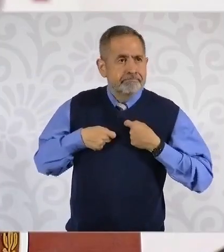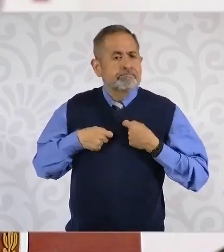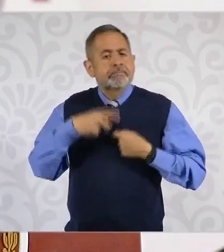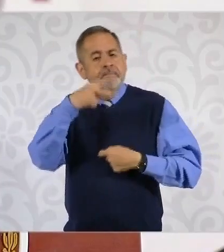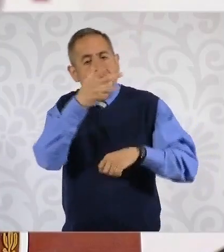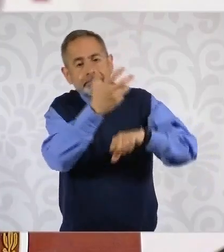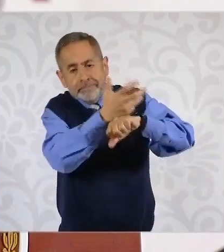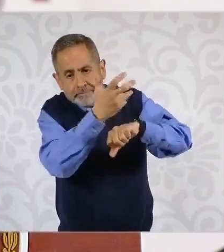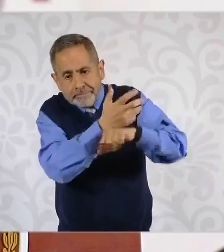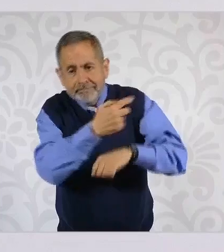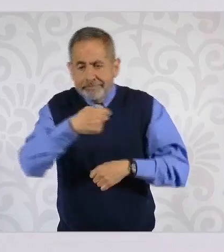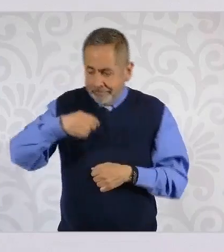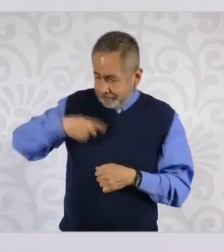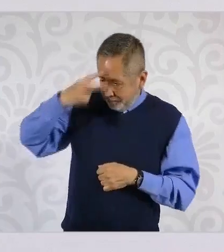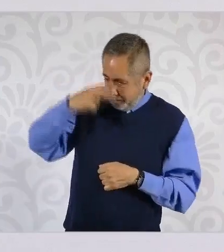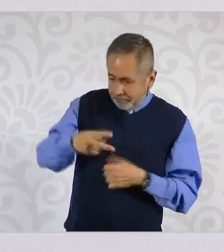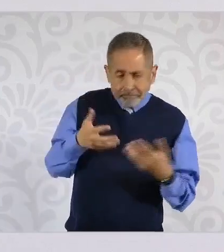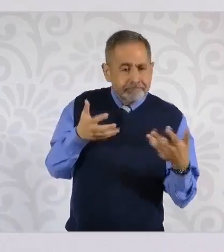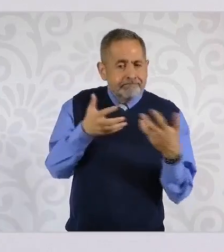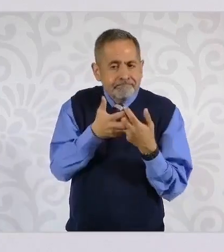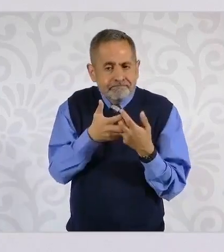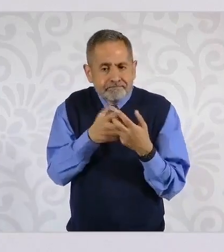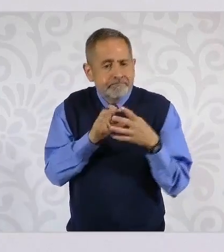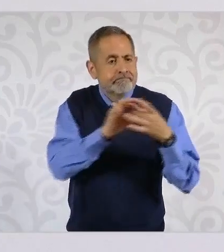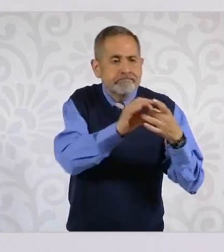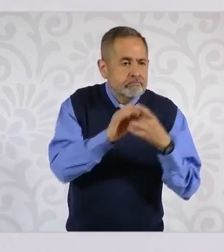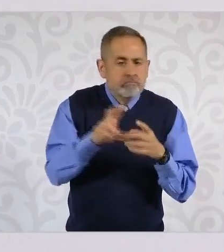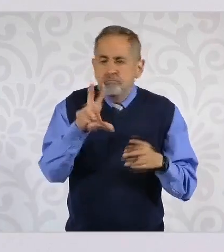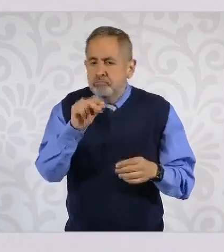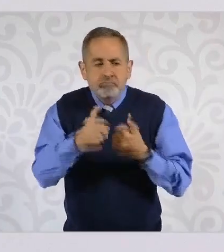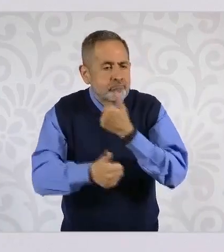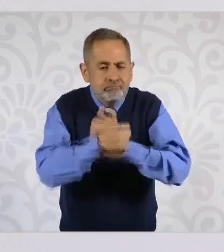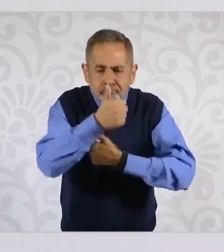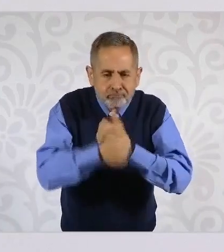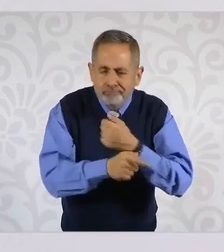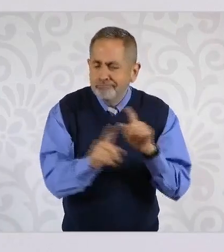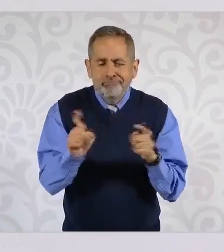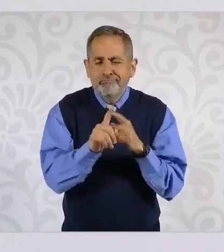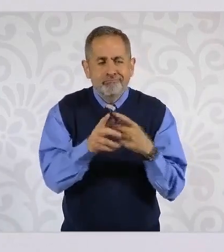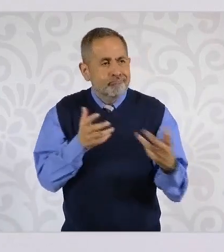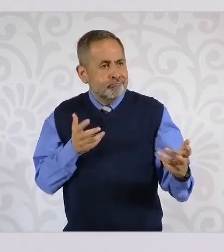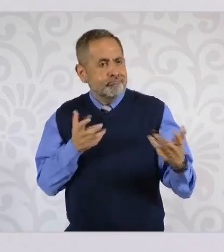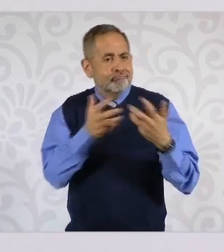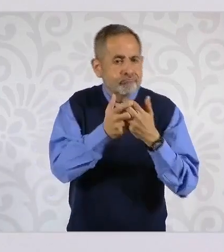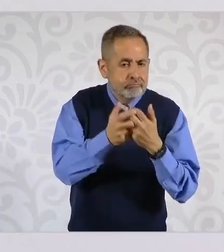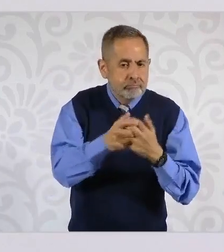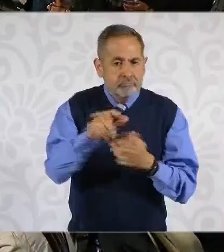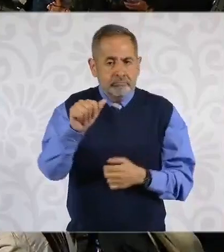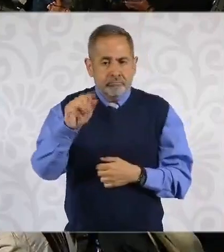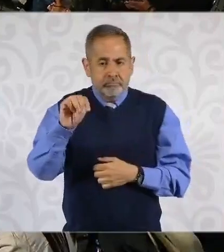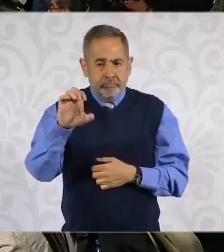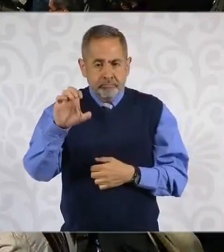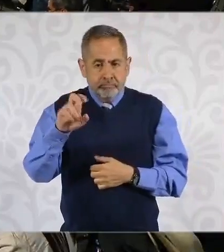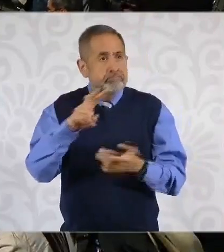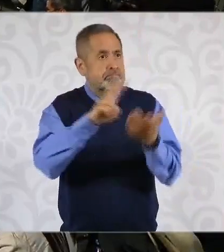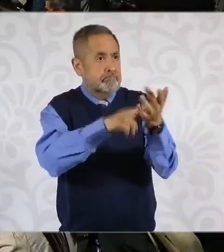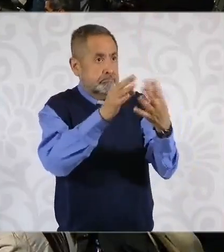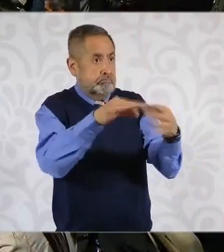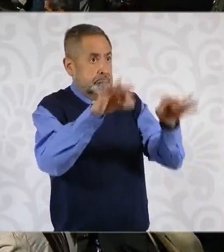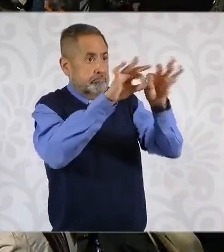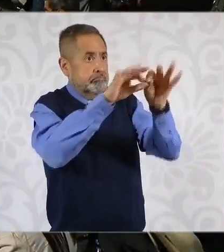no competimos entre nosotros. Y el tratado es tan importante para Estados Unidos como para México. Y